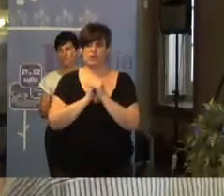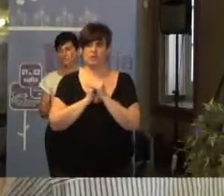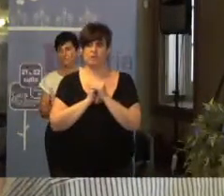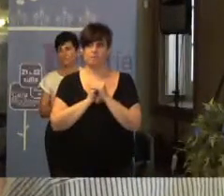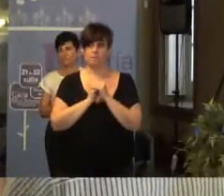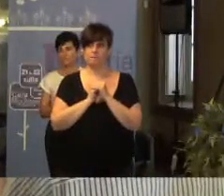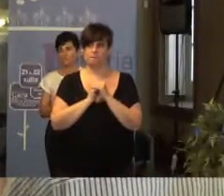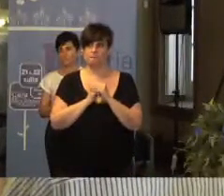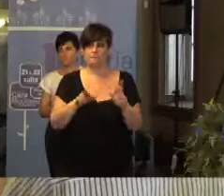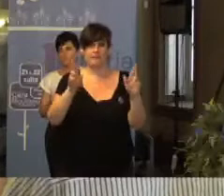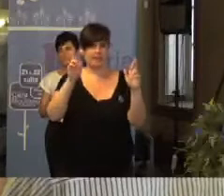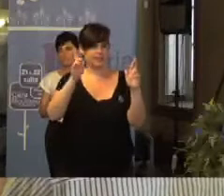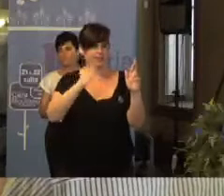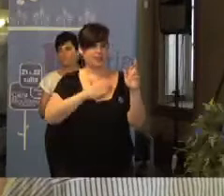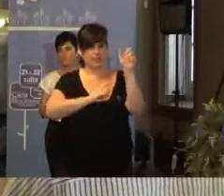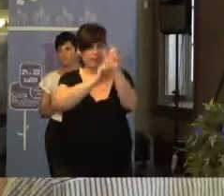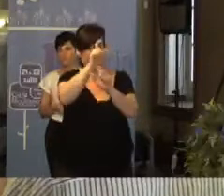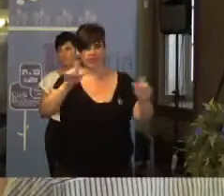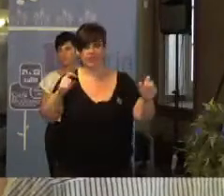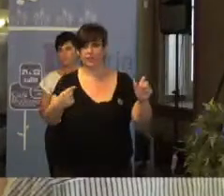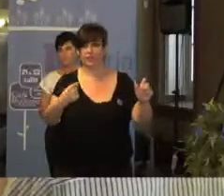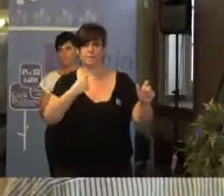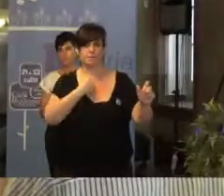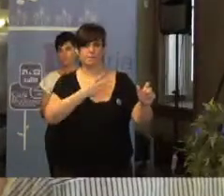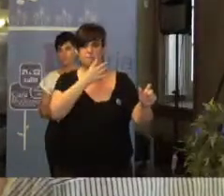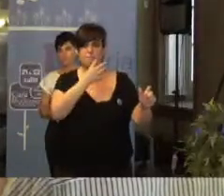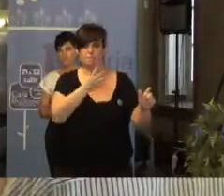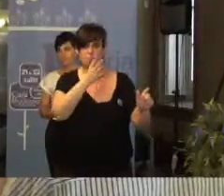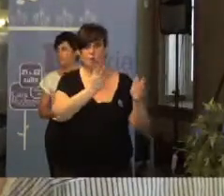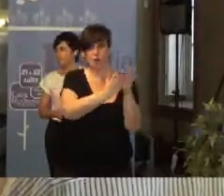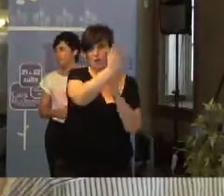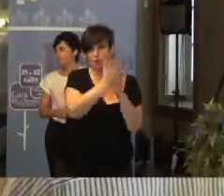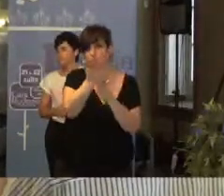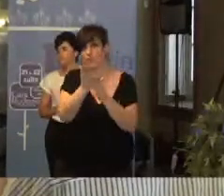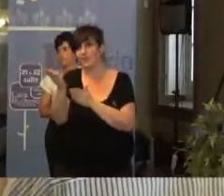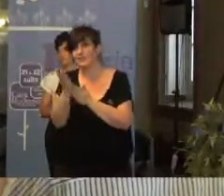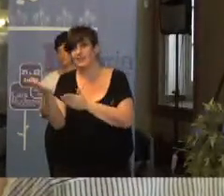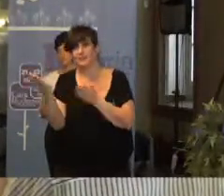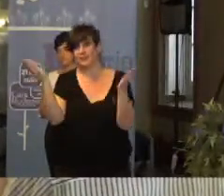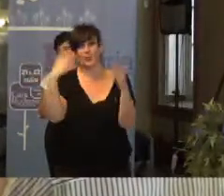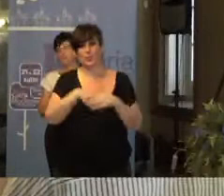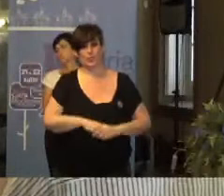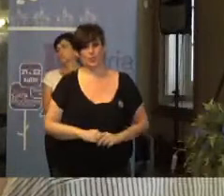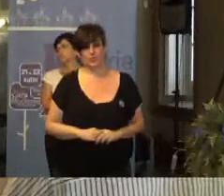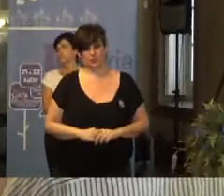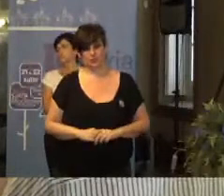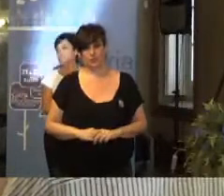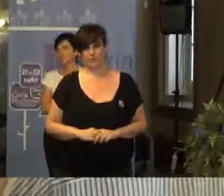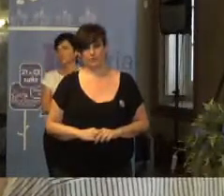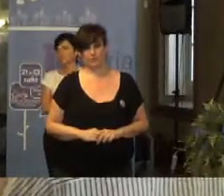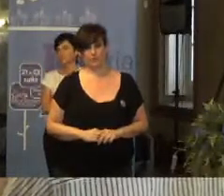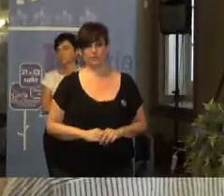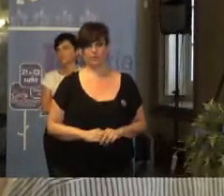da poboación estáse perdendo porque non hai alternativas para que os nosos jóvenes podan quedar